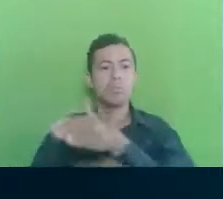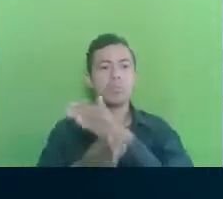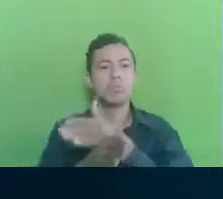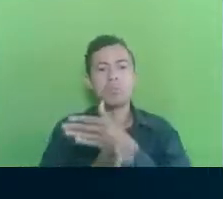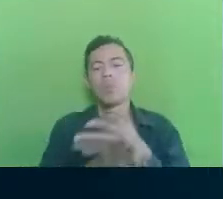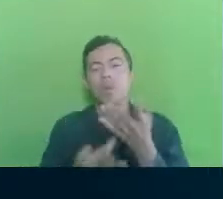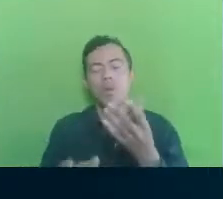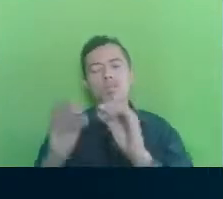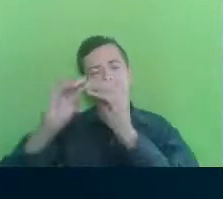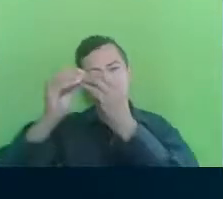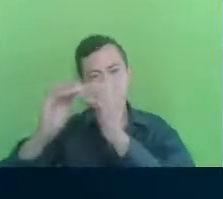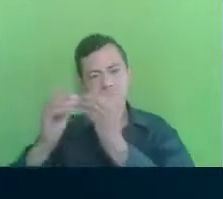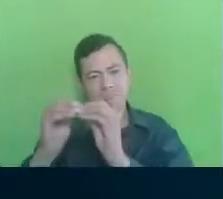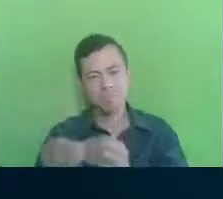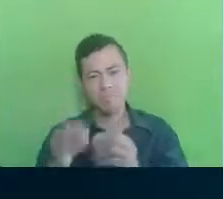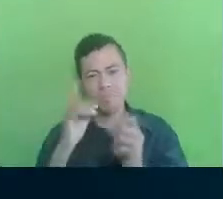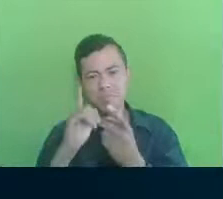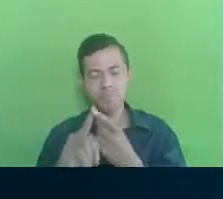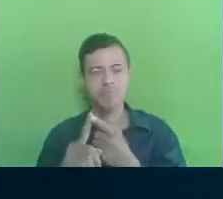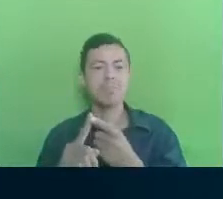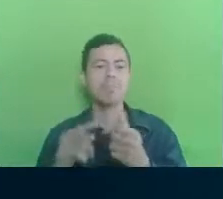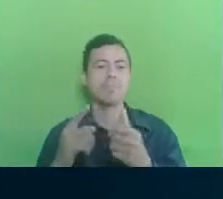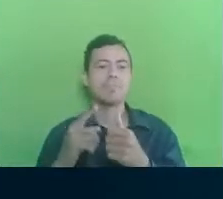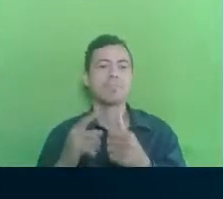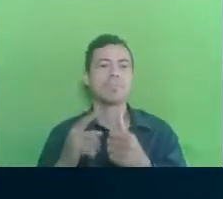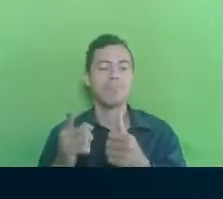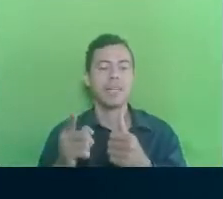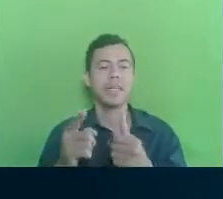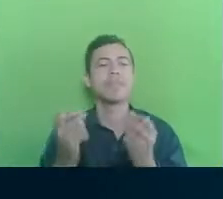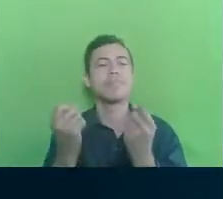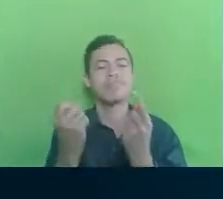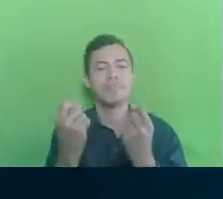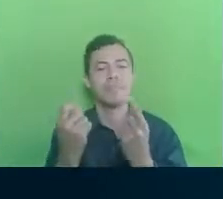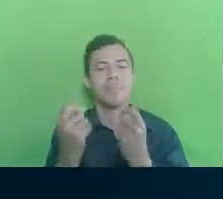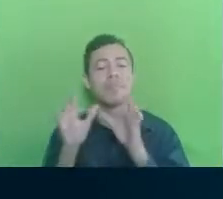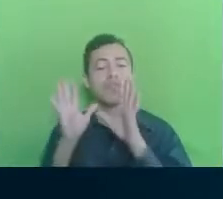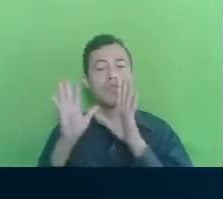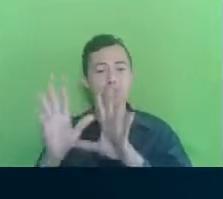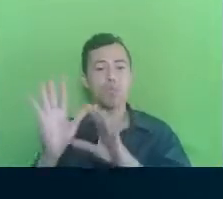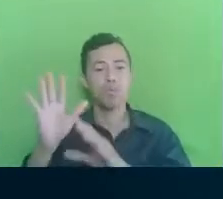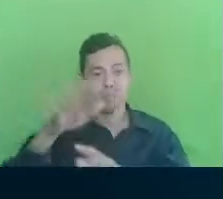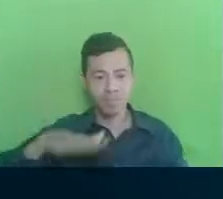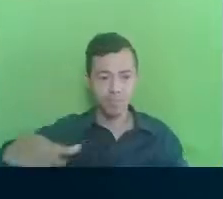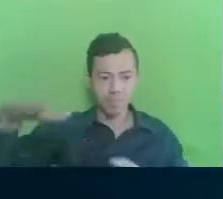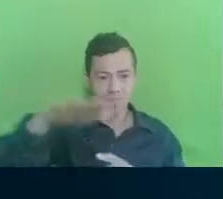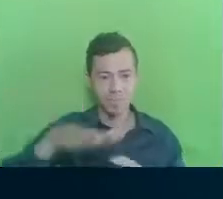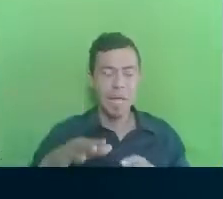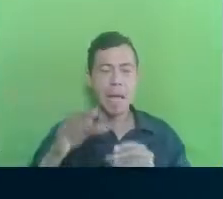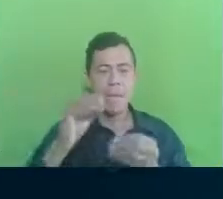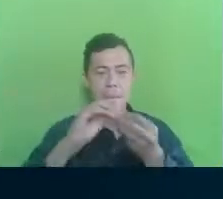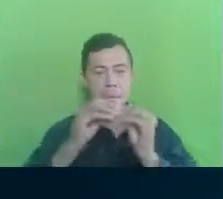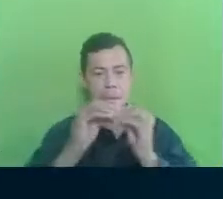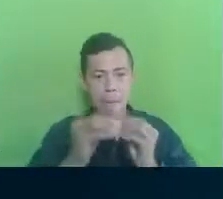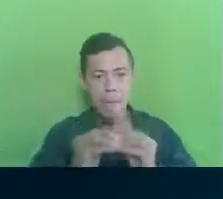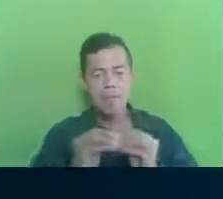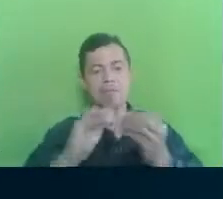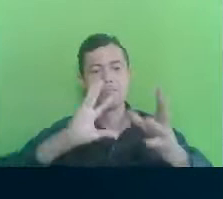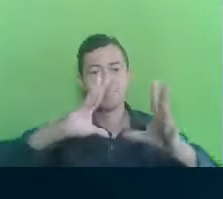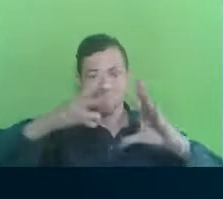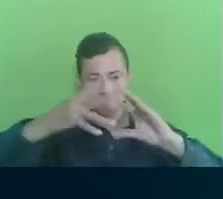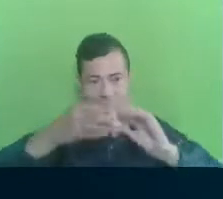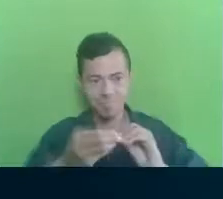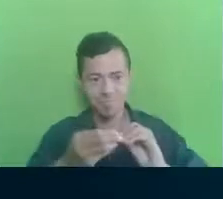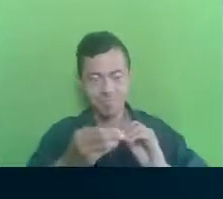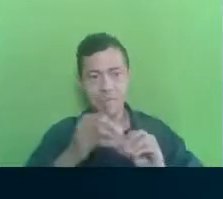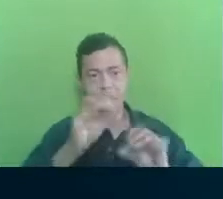construidas por inicialmente un entendimiento de su entorno y de forma secundaria un algoritmo que toma las